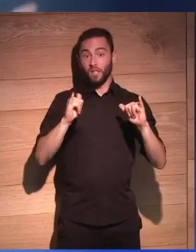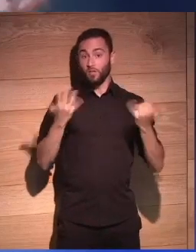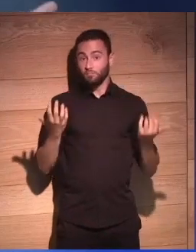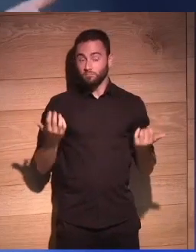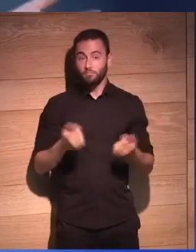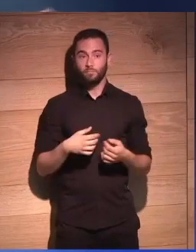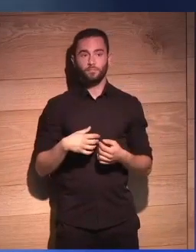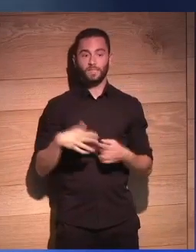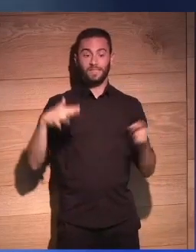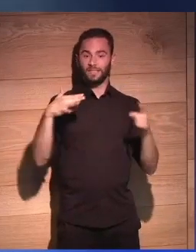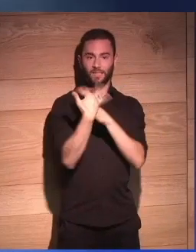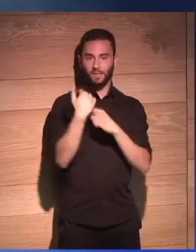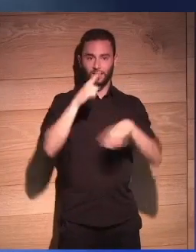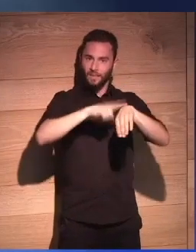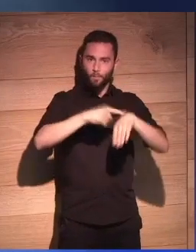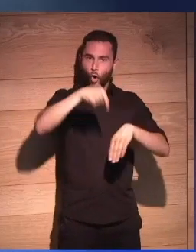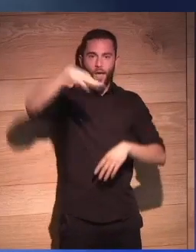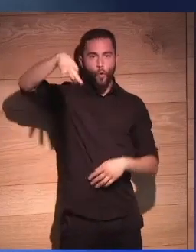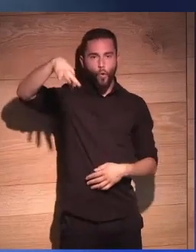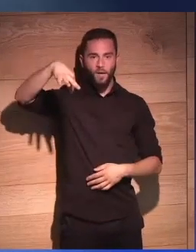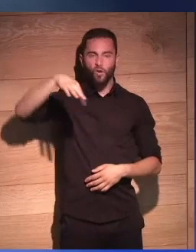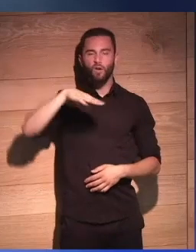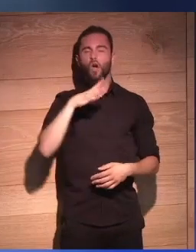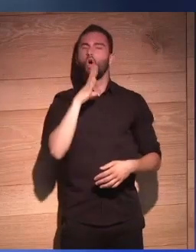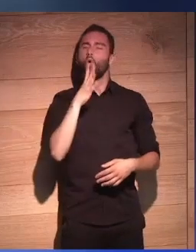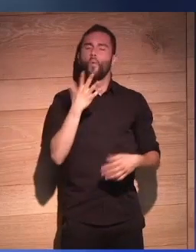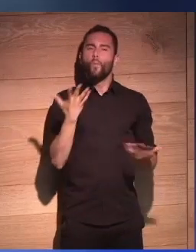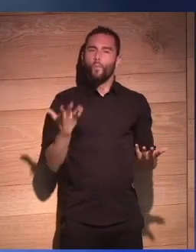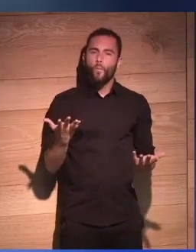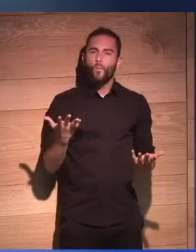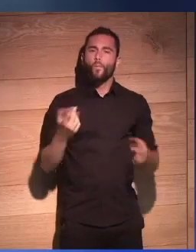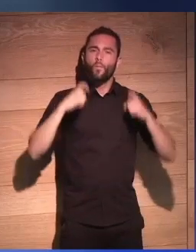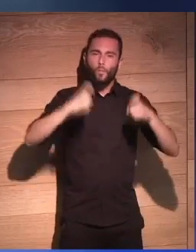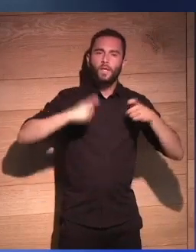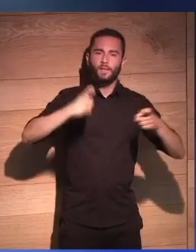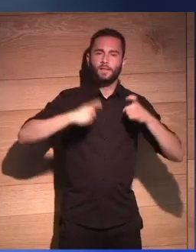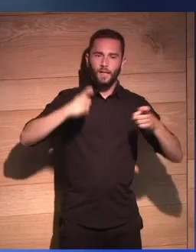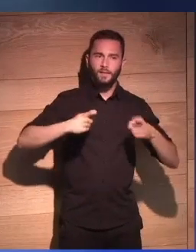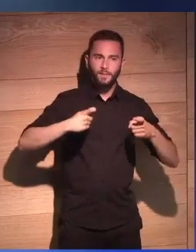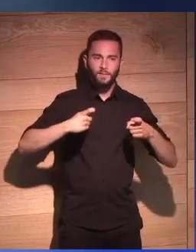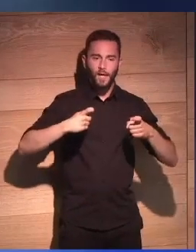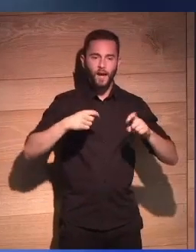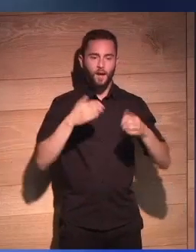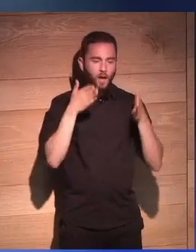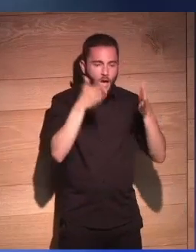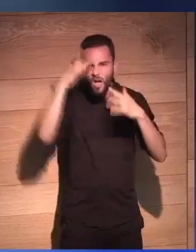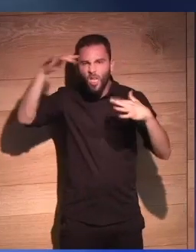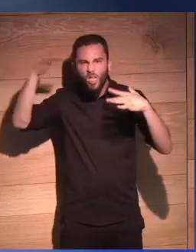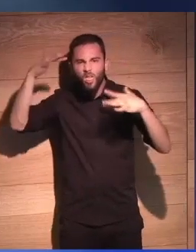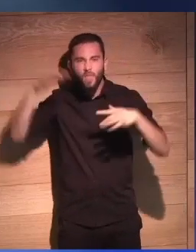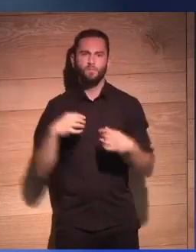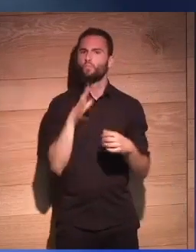este momento es único. ¿Por qué arruinarlo tratando de estar en cuatro otros momentos al mismo tiempo? ¿Por qué no